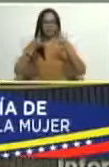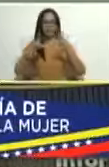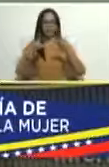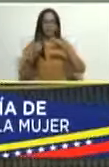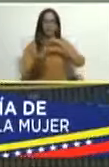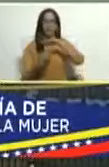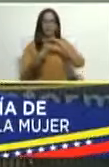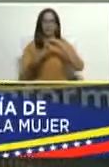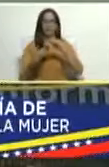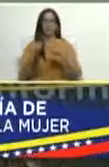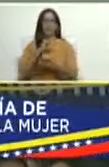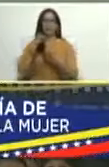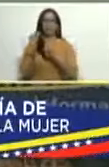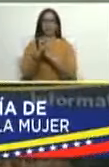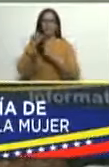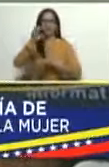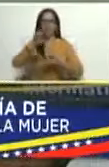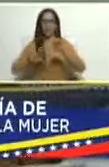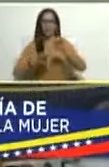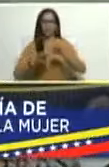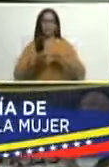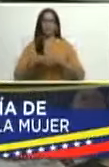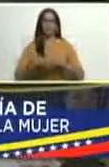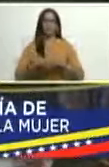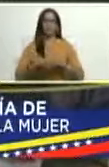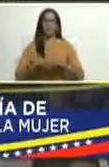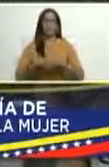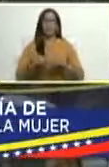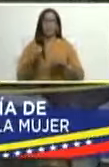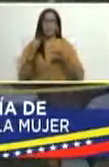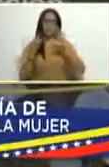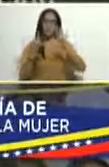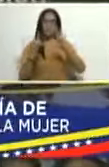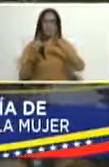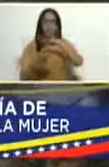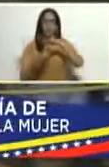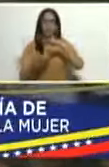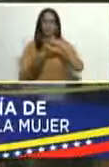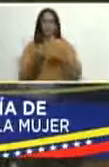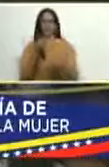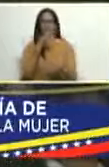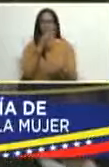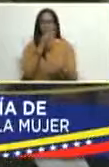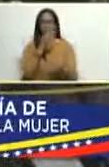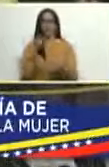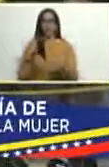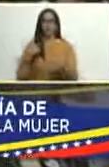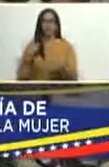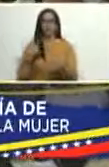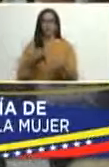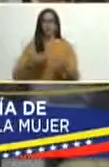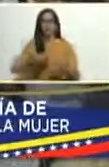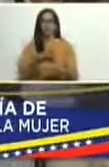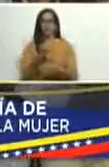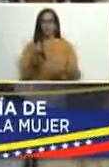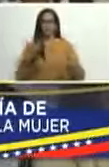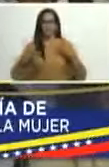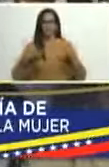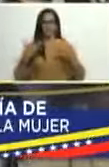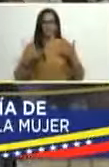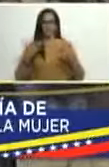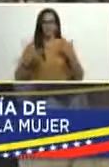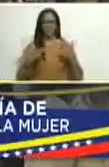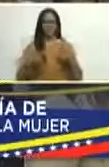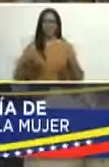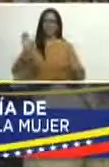vértice ecologista animalista, el séptimo vértice verde. Hemos tenido una variedad de actividades,